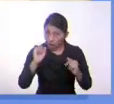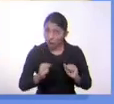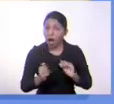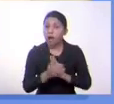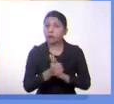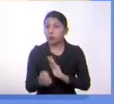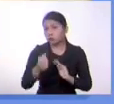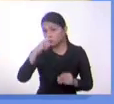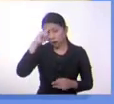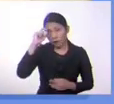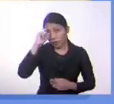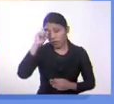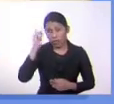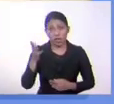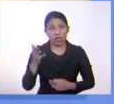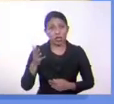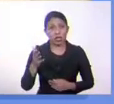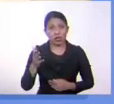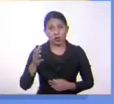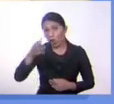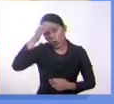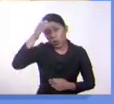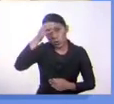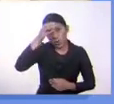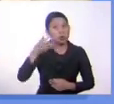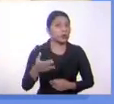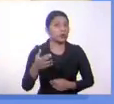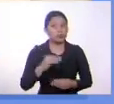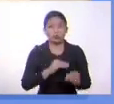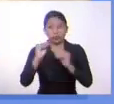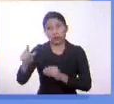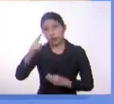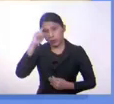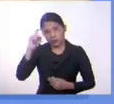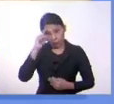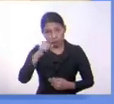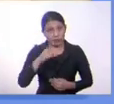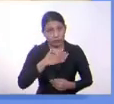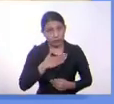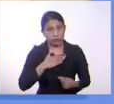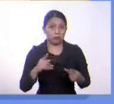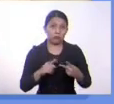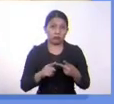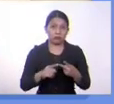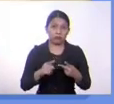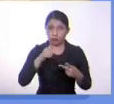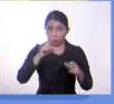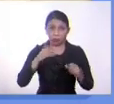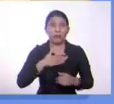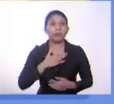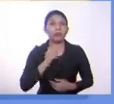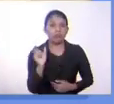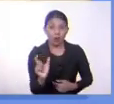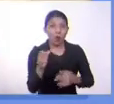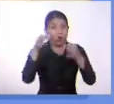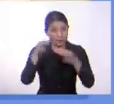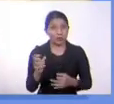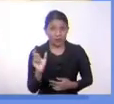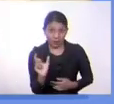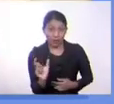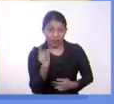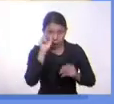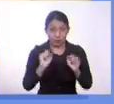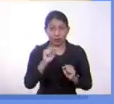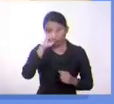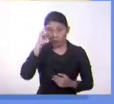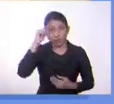capacidades de conocimientos para trabajar. Segundo es que si tenés los documentos legales para trabajar. Aquí todas